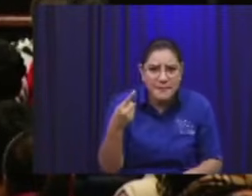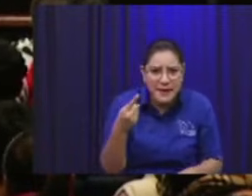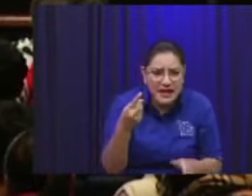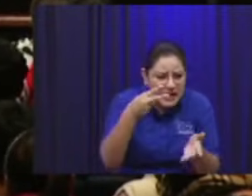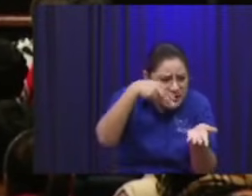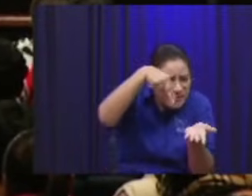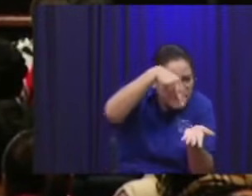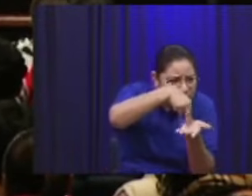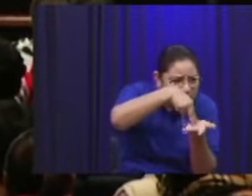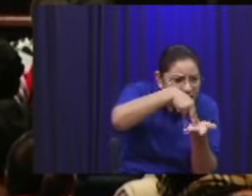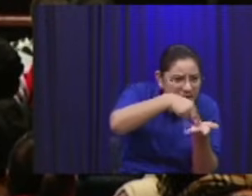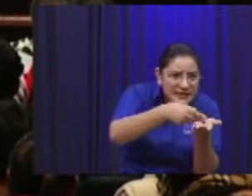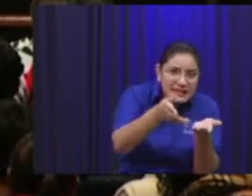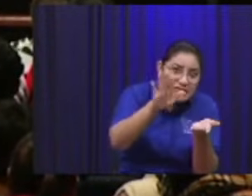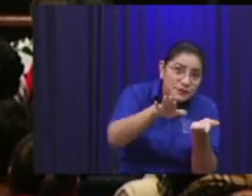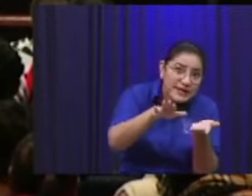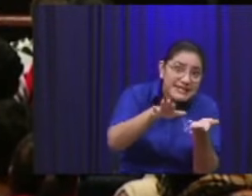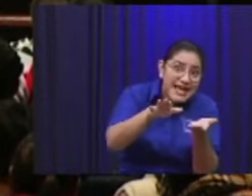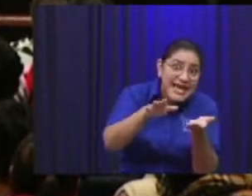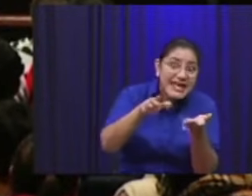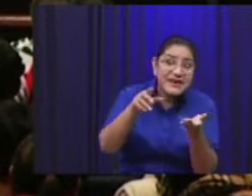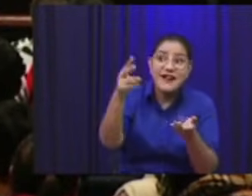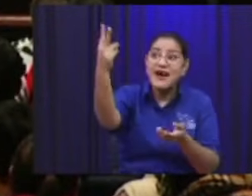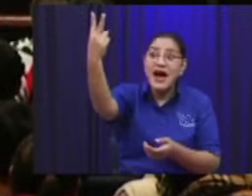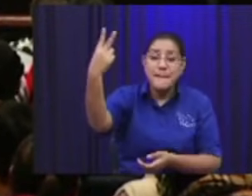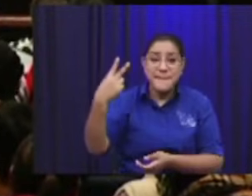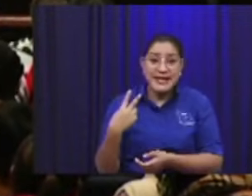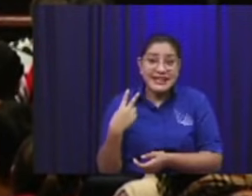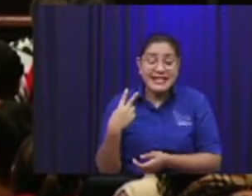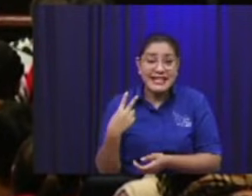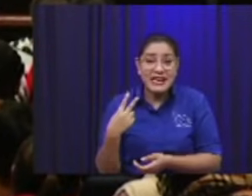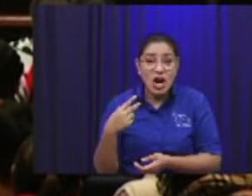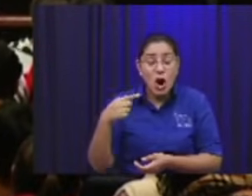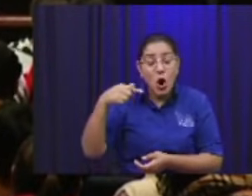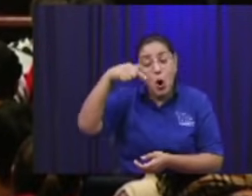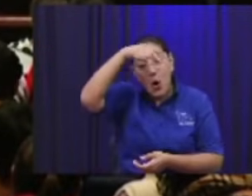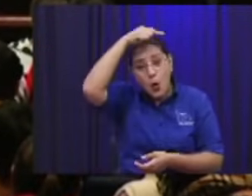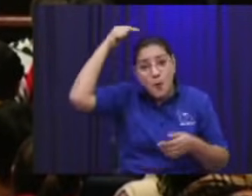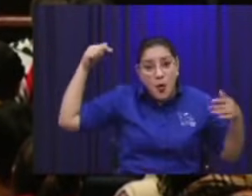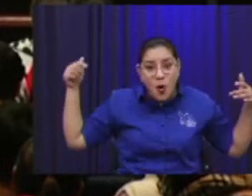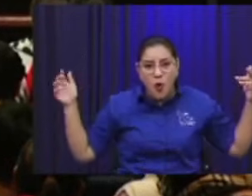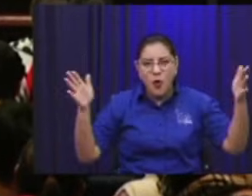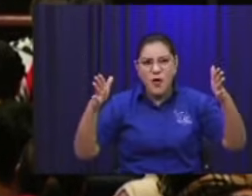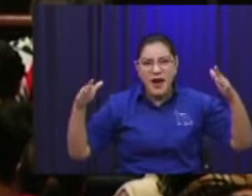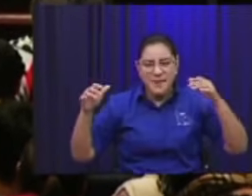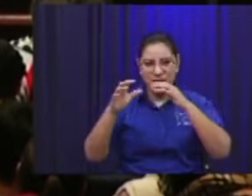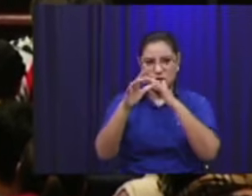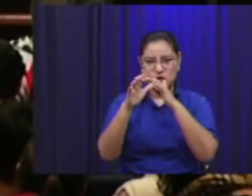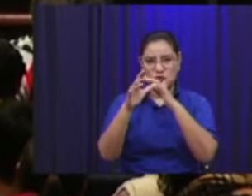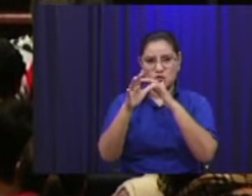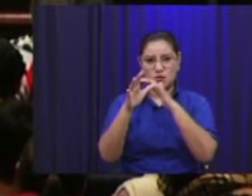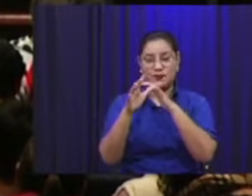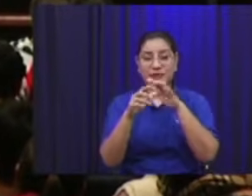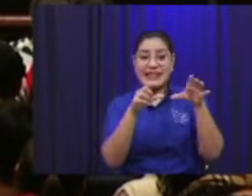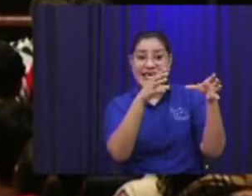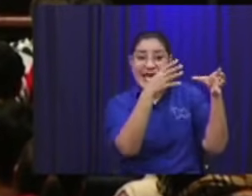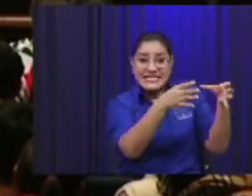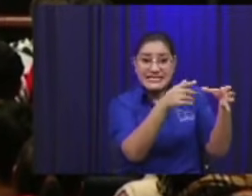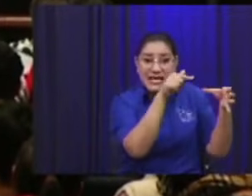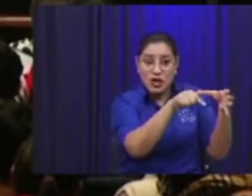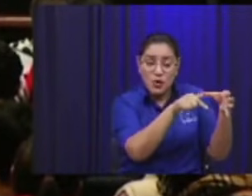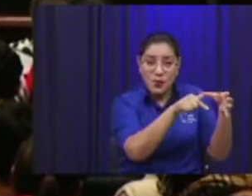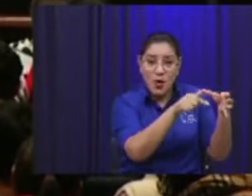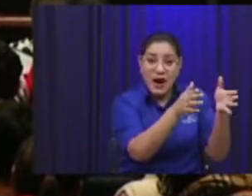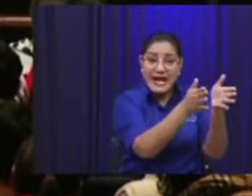de mando con voz de arcángel y con trompeta de dios y los muertos en cristo resultarán primero